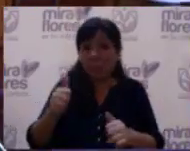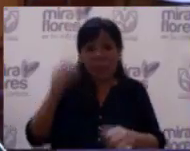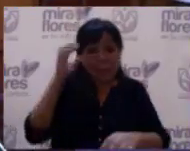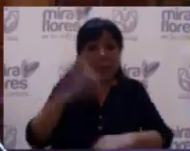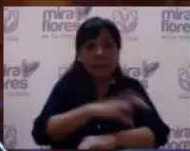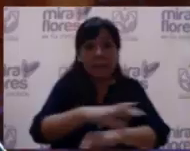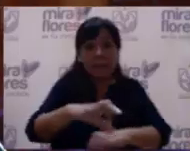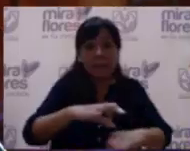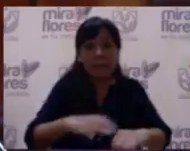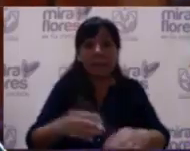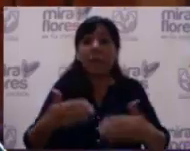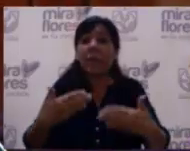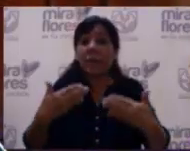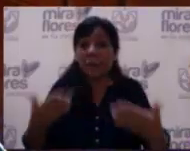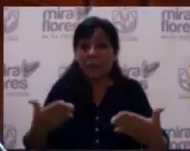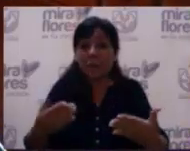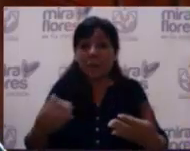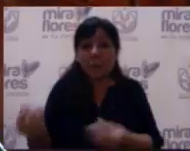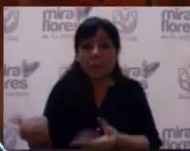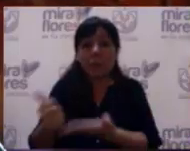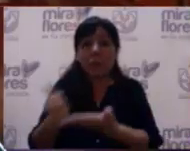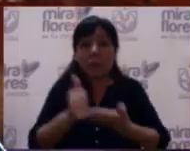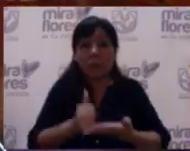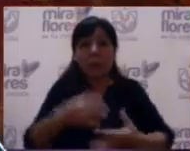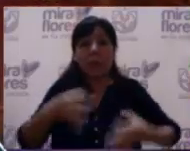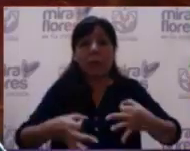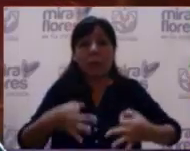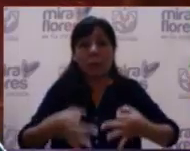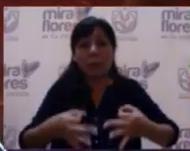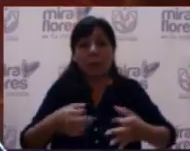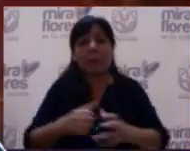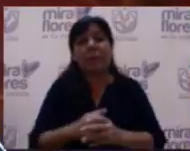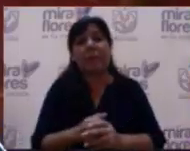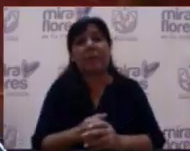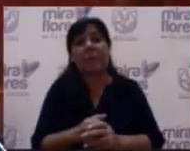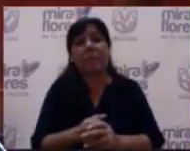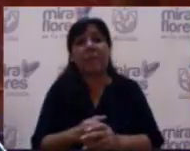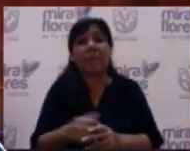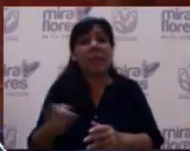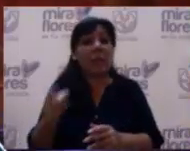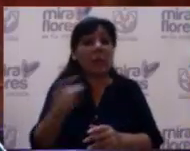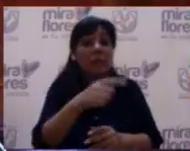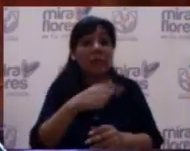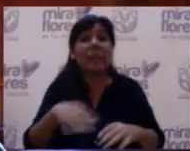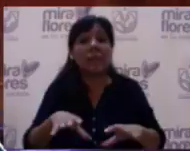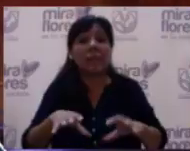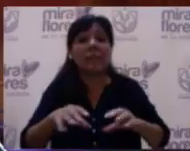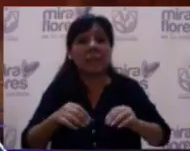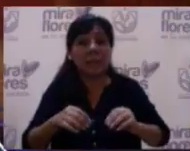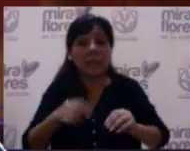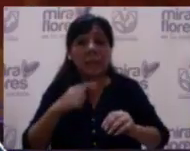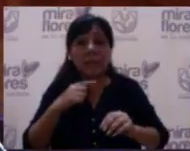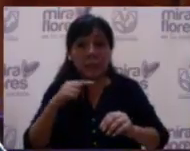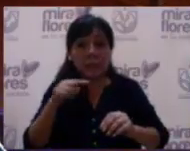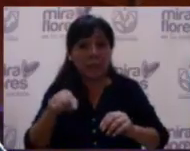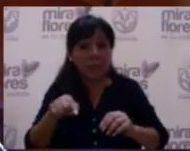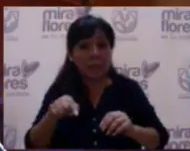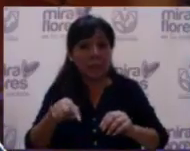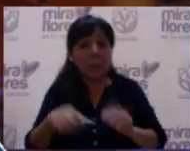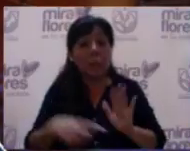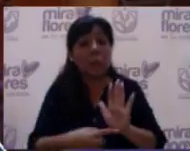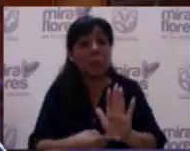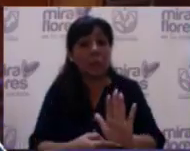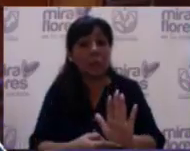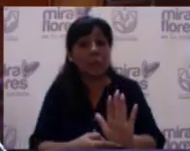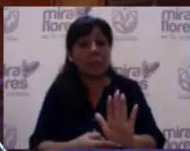por su aporte jurídico. Vamos a proceder a votar. Aquellos miembros que estén a favor de aprobar esta donación, sírvanse expresar en señal de